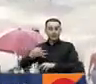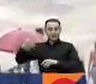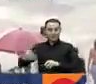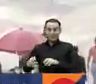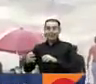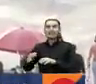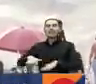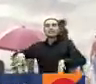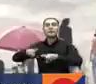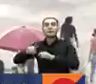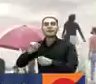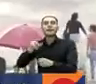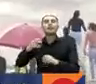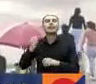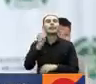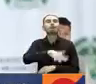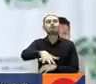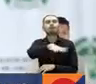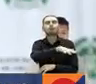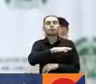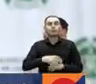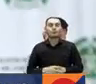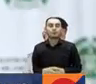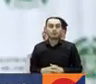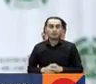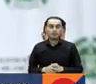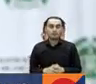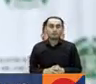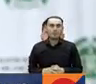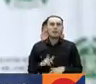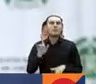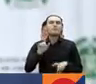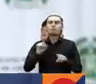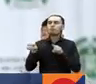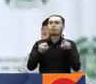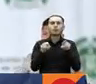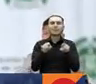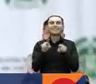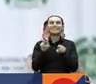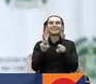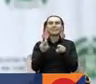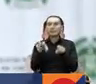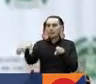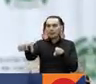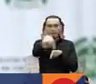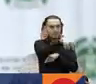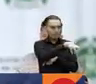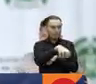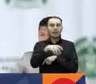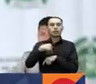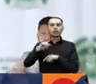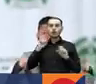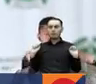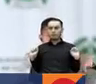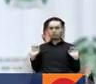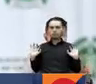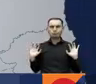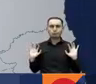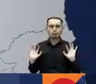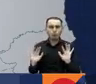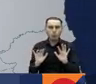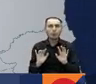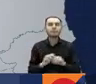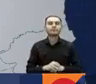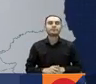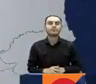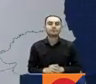y el Portal Las Américas. Son básicamente 7 puntos de la ciudad en donde tenemos como mayor coincidencia de